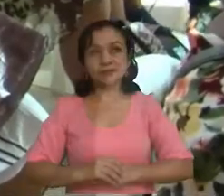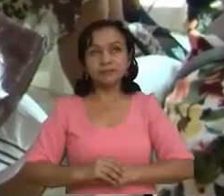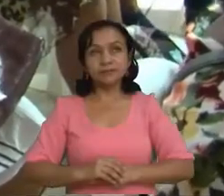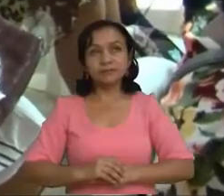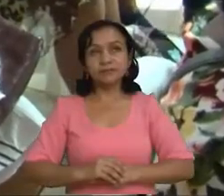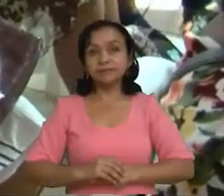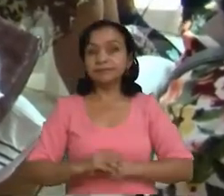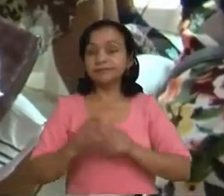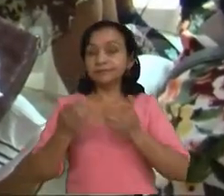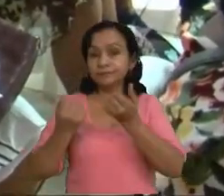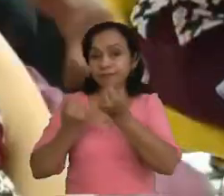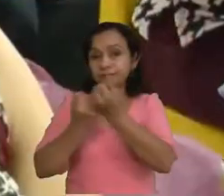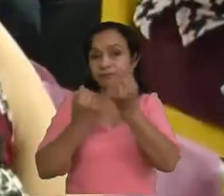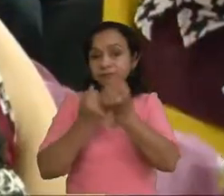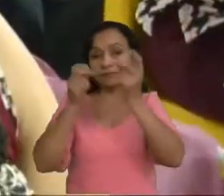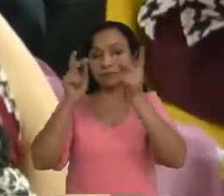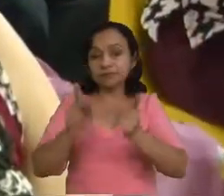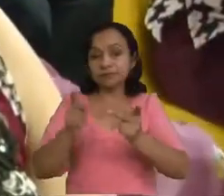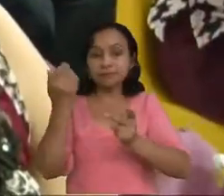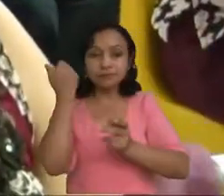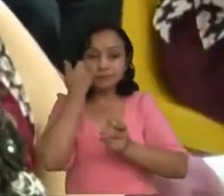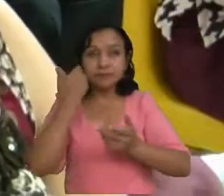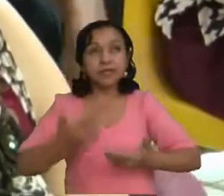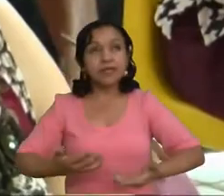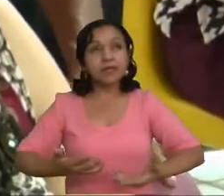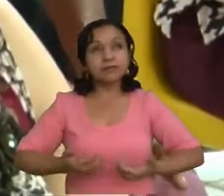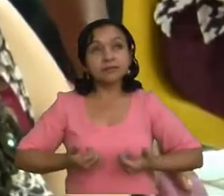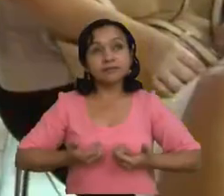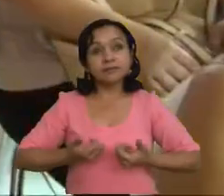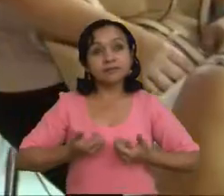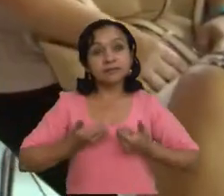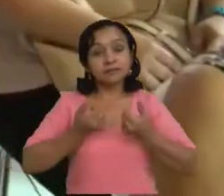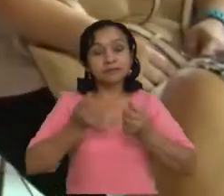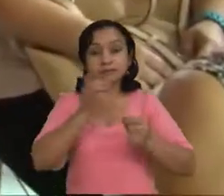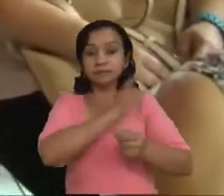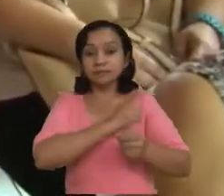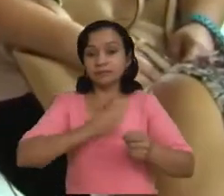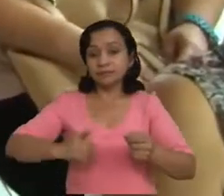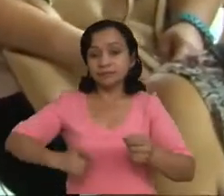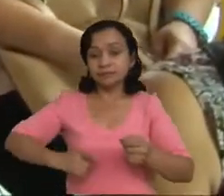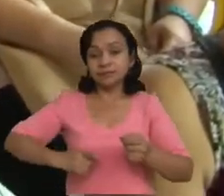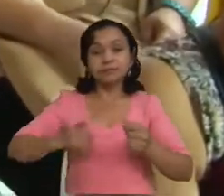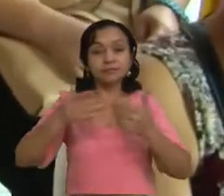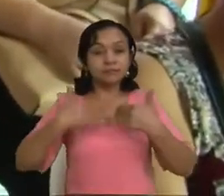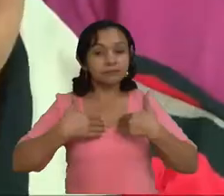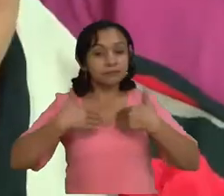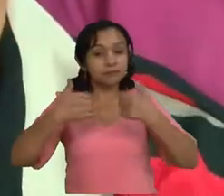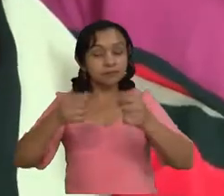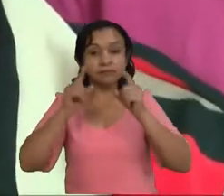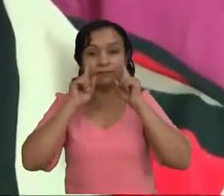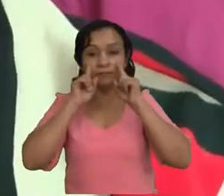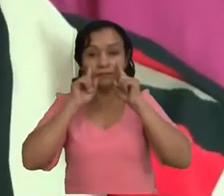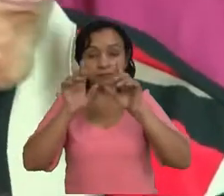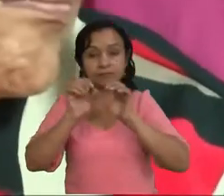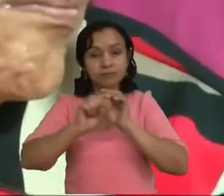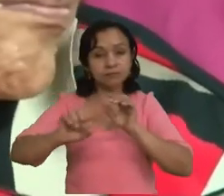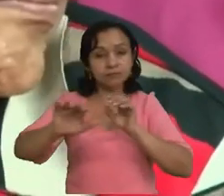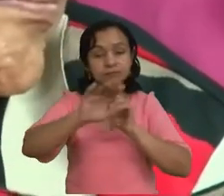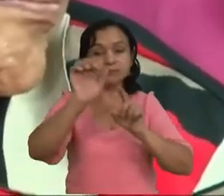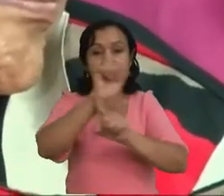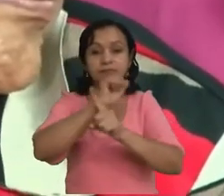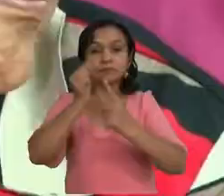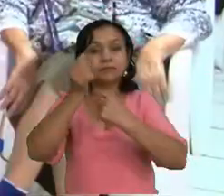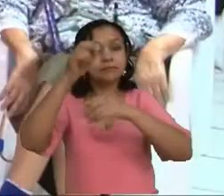En solidaridad con las personas que padecen algún tipo de cáncer, legisladores que integran la Comisión de Salud y Seguridad Social de la Asamblea